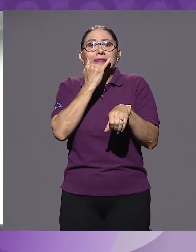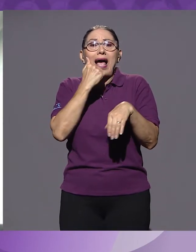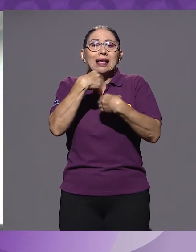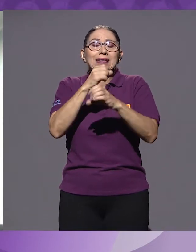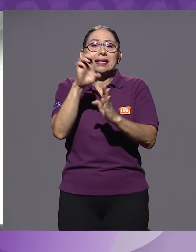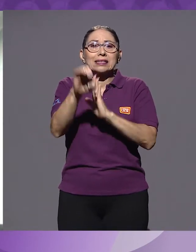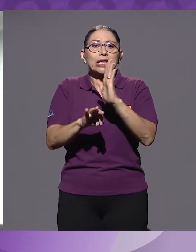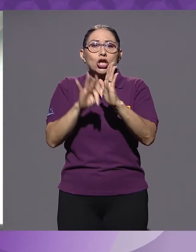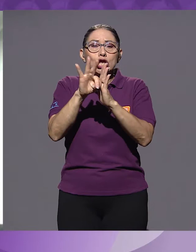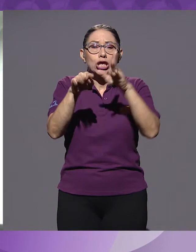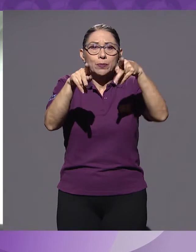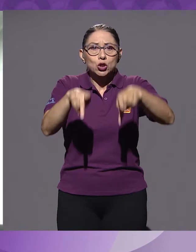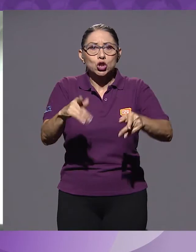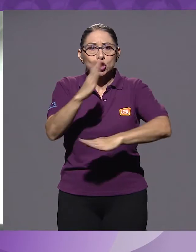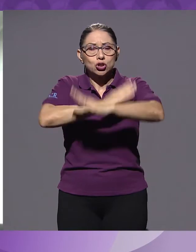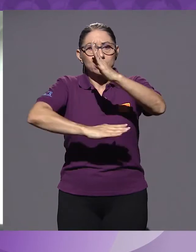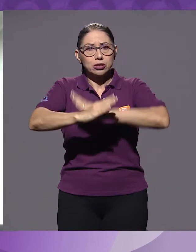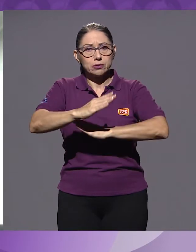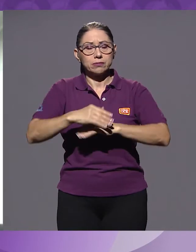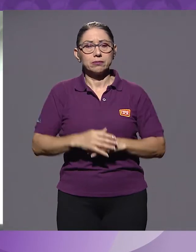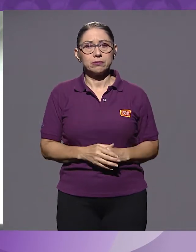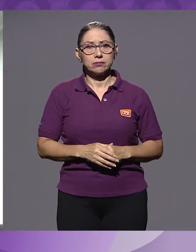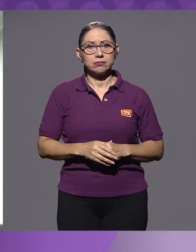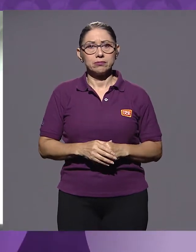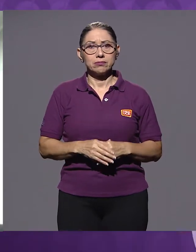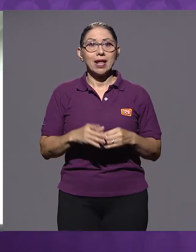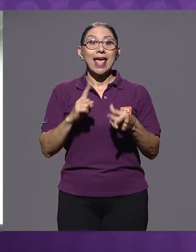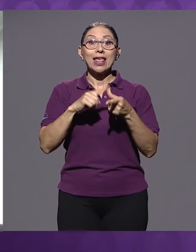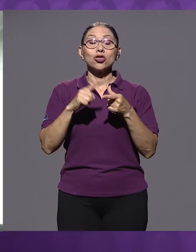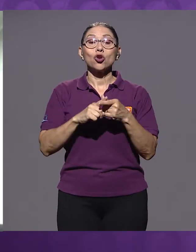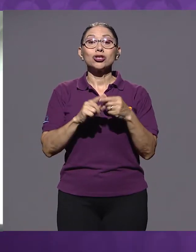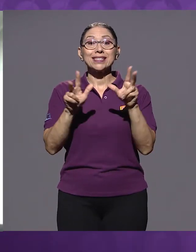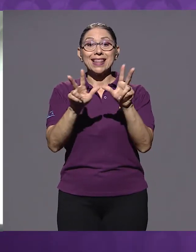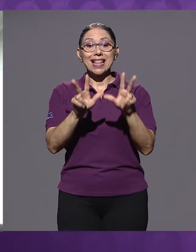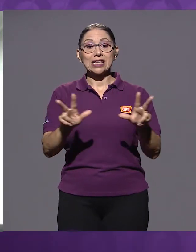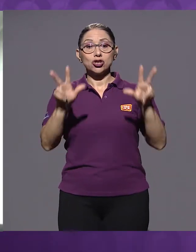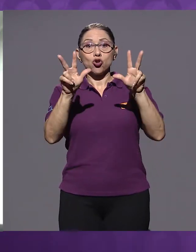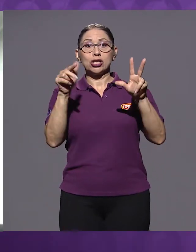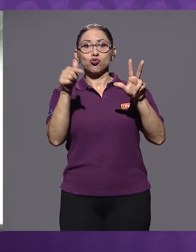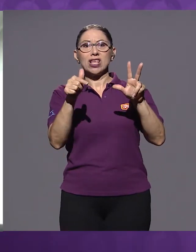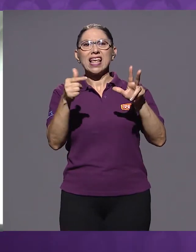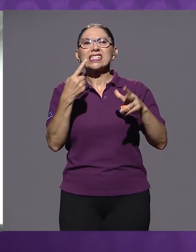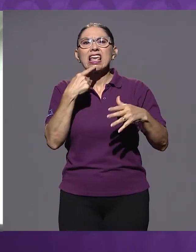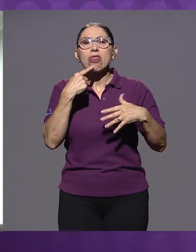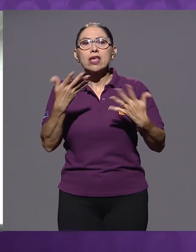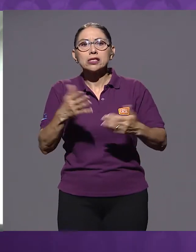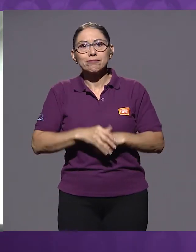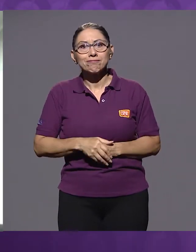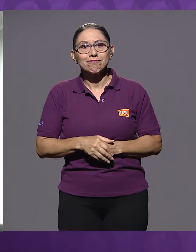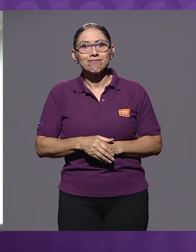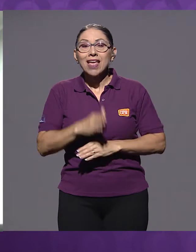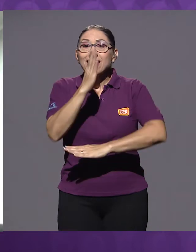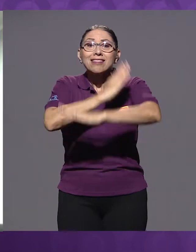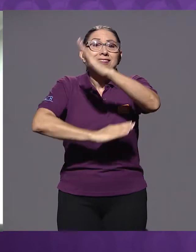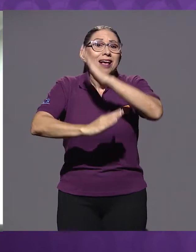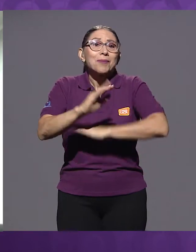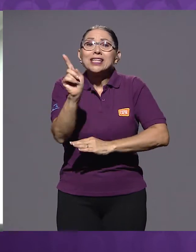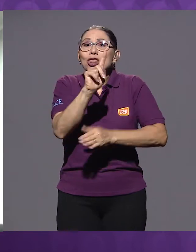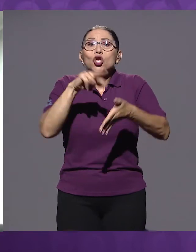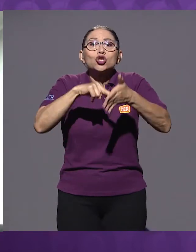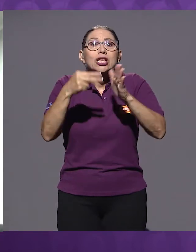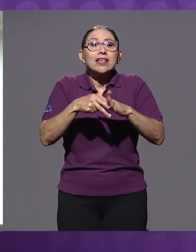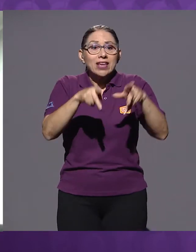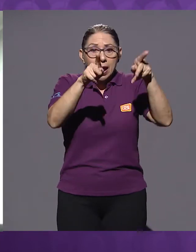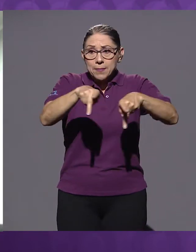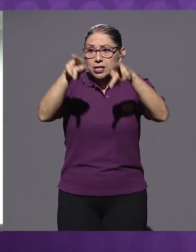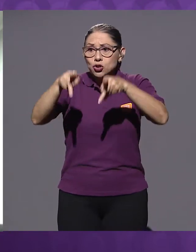a las personas con discapacidad, ¿sí? Entonces, ¿qué dicen las Naciones Unidas? Así sencillito, discapacidad no es algo que